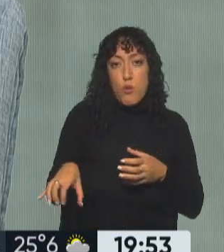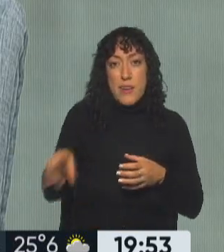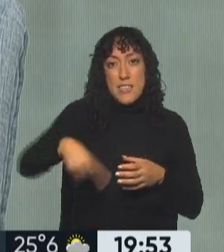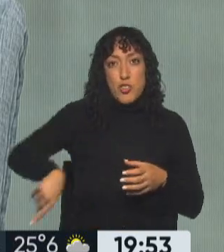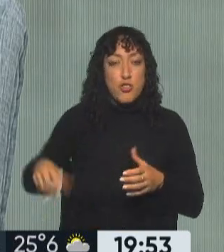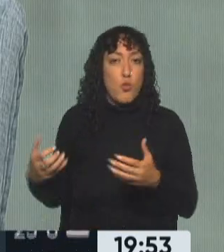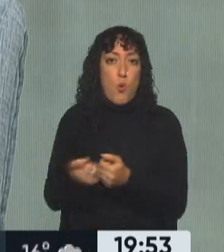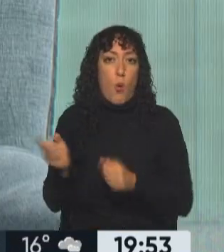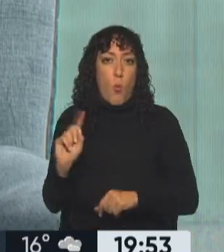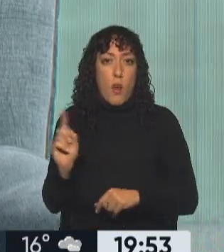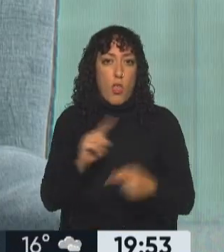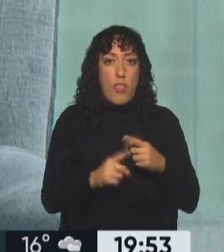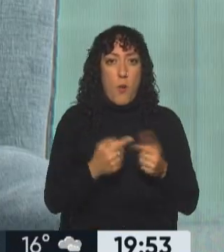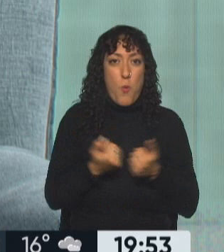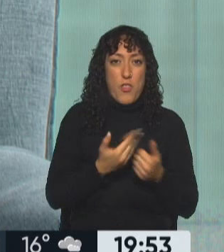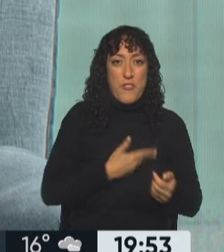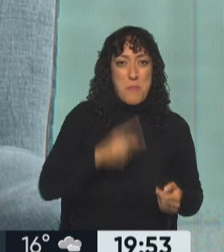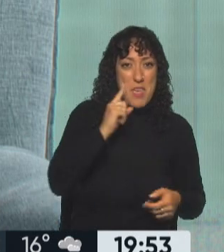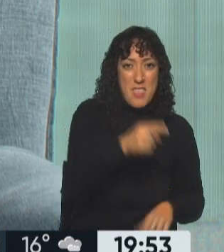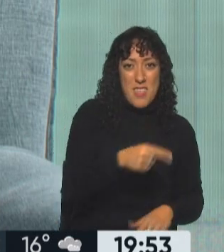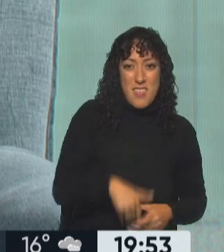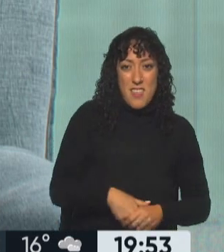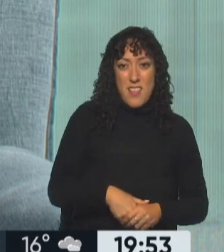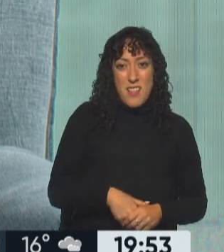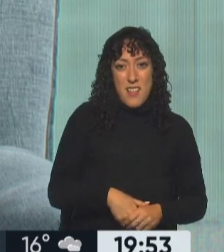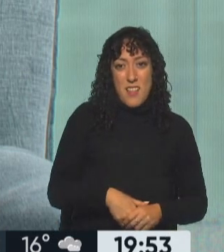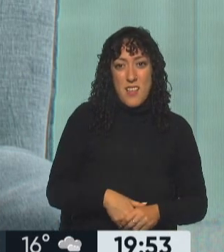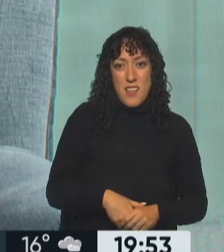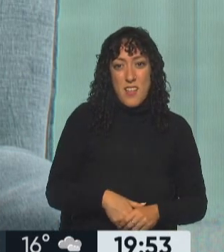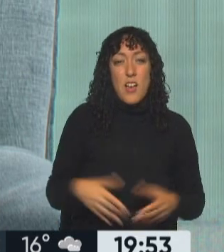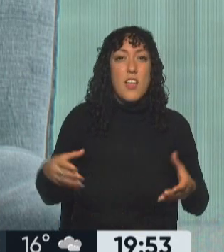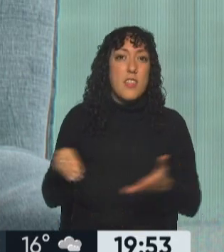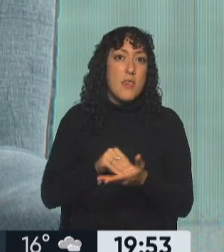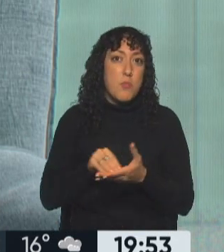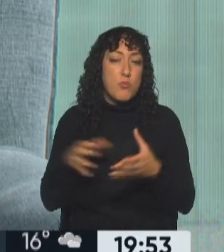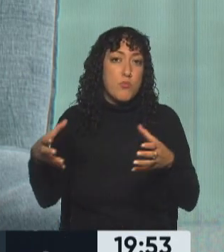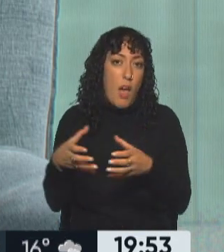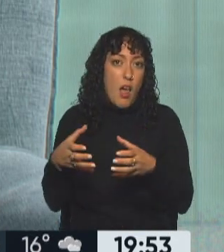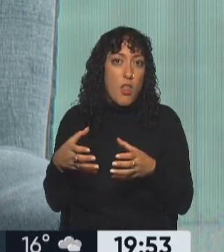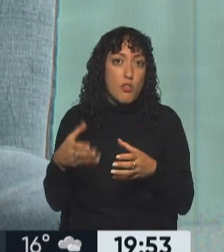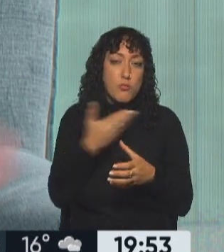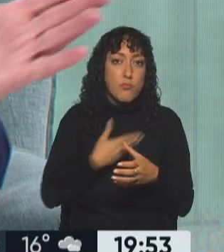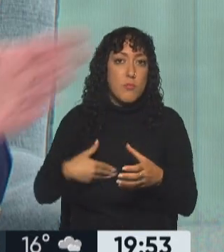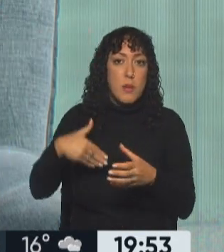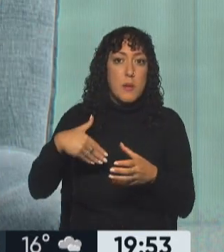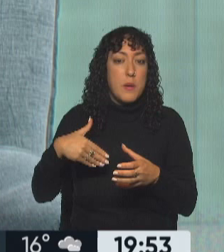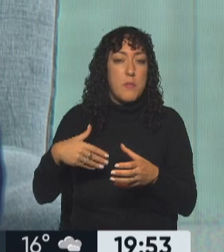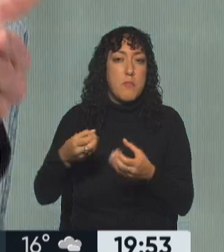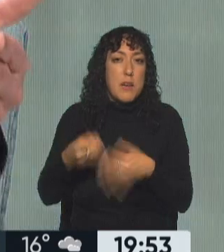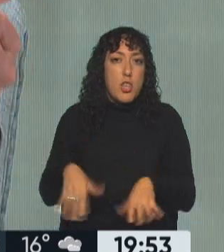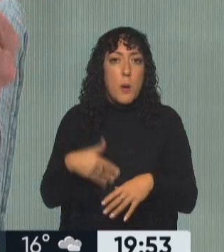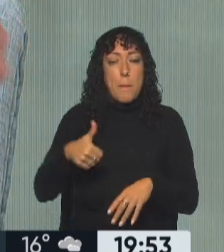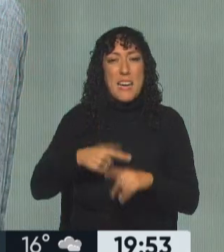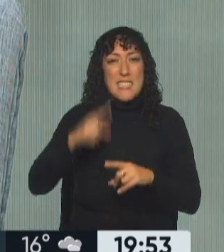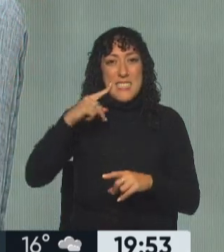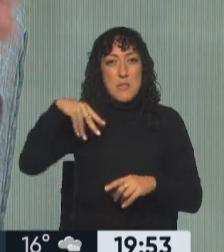de acuerdo con ese acuerdo. No es que perdió la presidencia del bloque en la Cámara de Diputados, Néstor Máximo Kirchner se levantó y se fue. No es